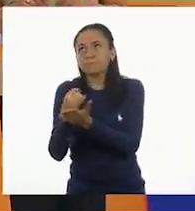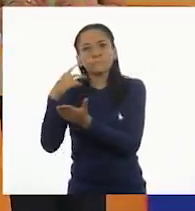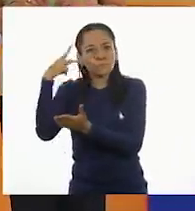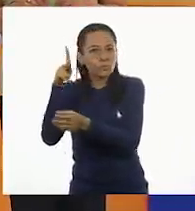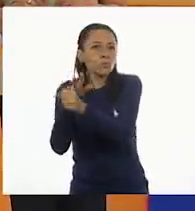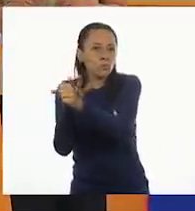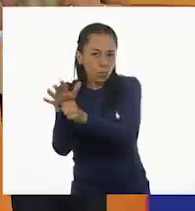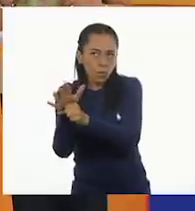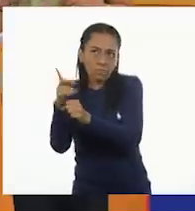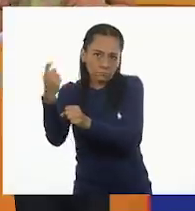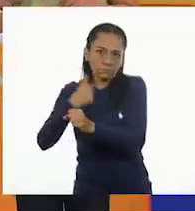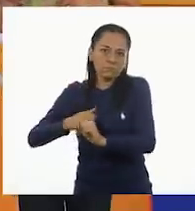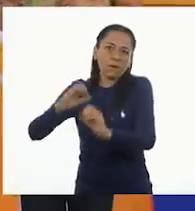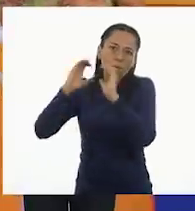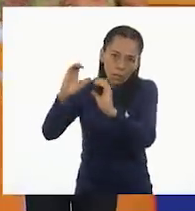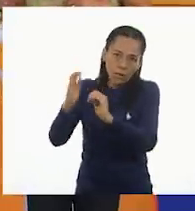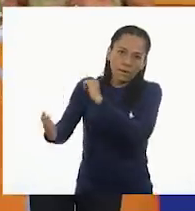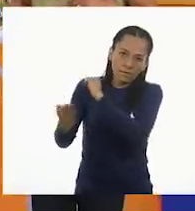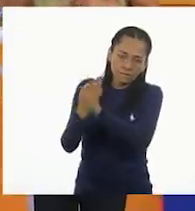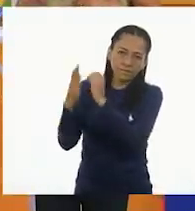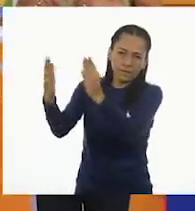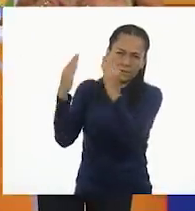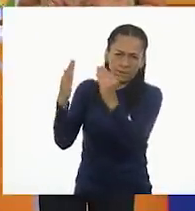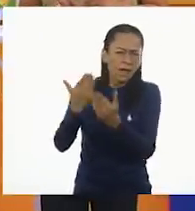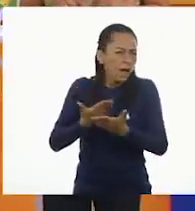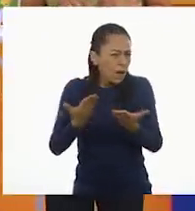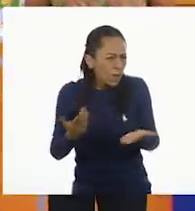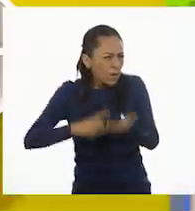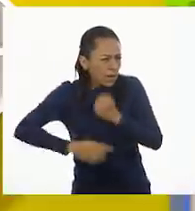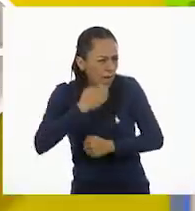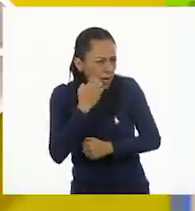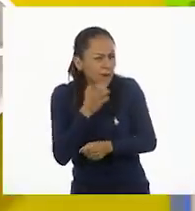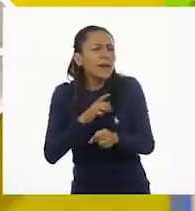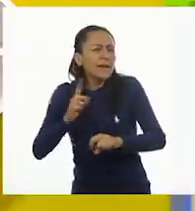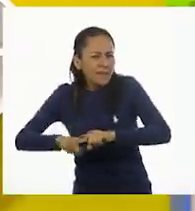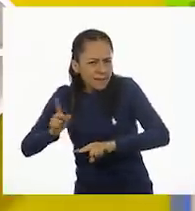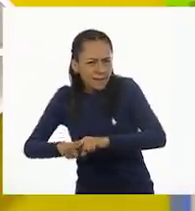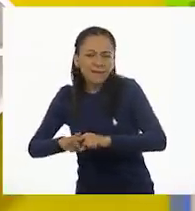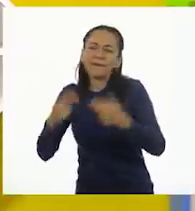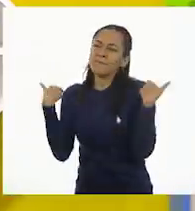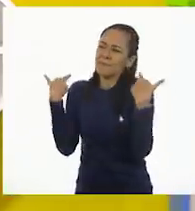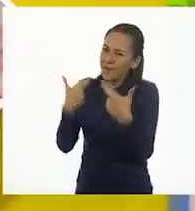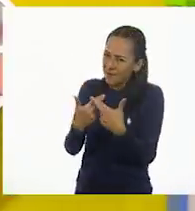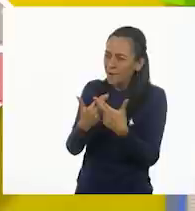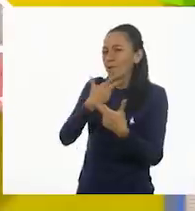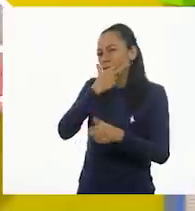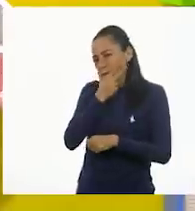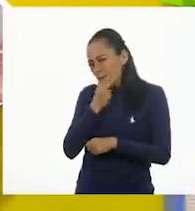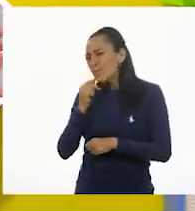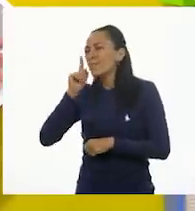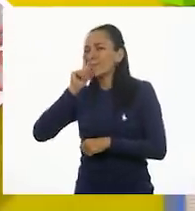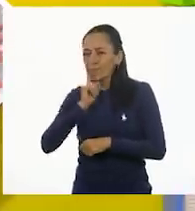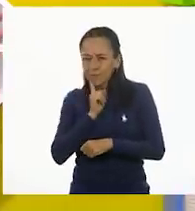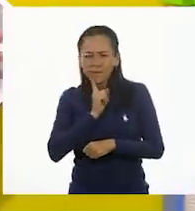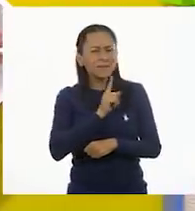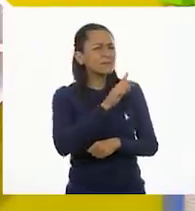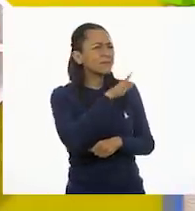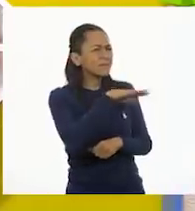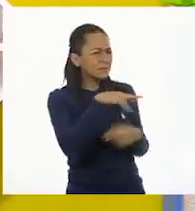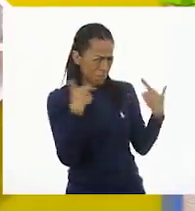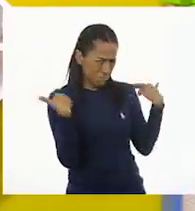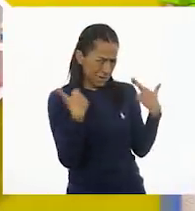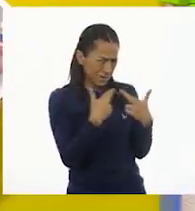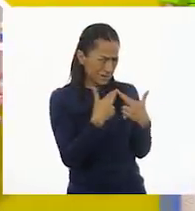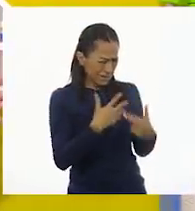caso serían sus maestras o sus maestros. Maestra, creo que Panchito tiene una duda. Lo veo un